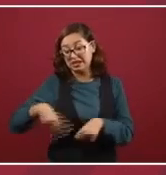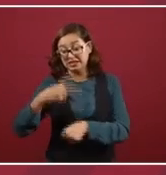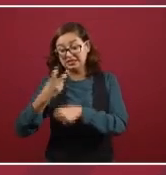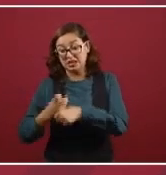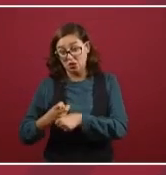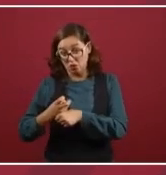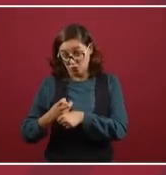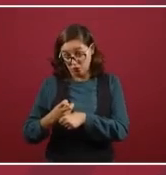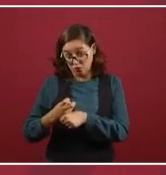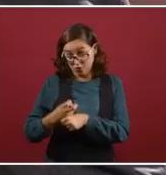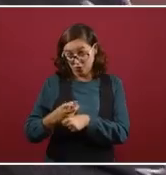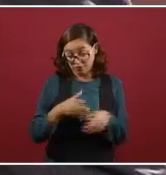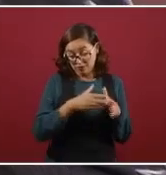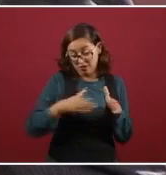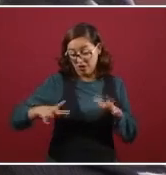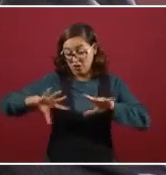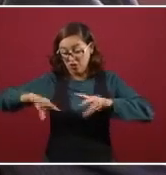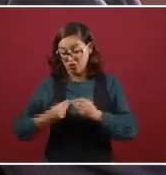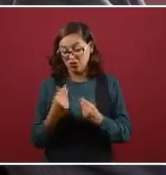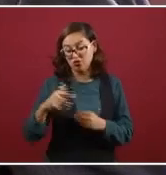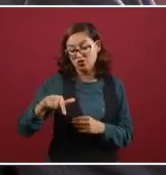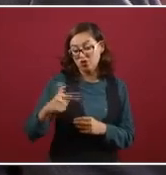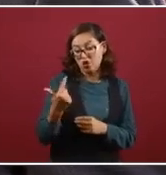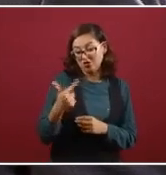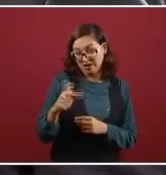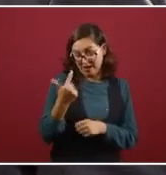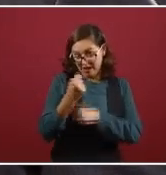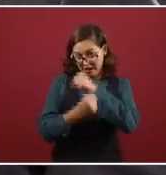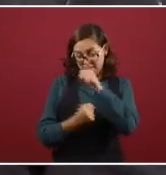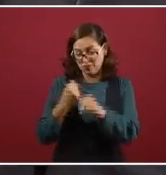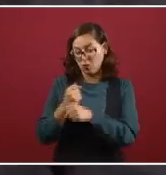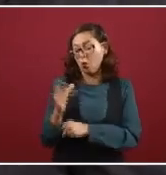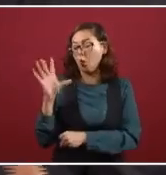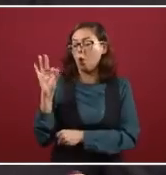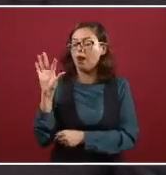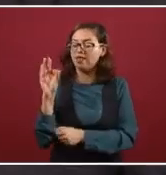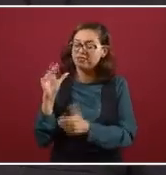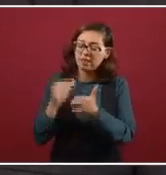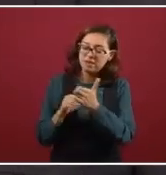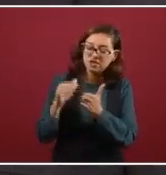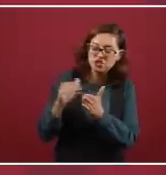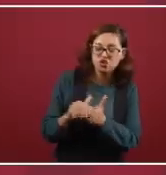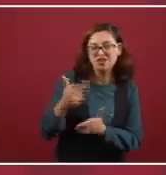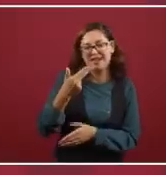de hectáreas del territorio nacional. Pero ¿cuánto en realidad